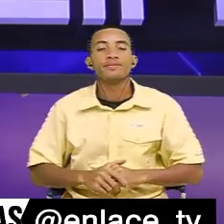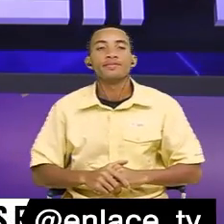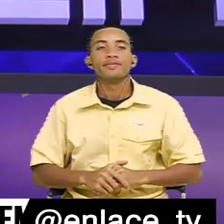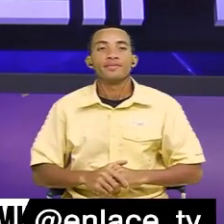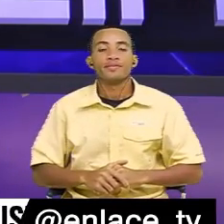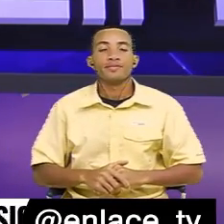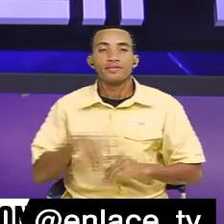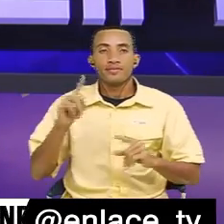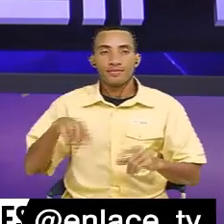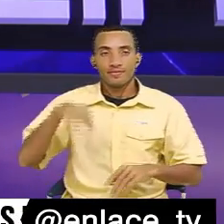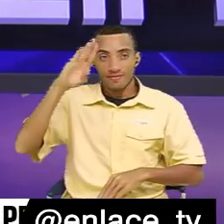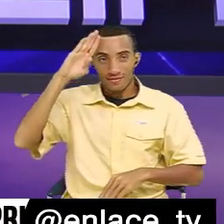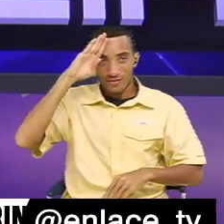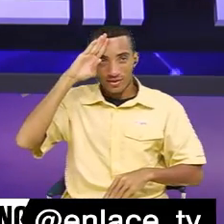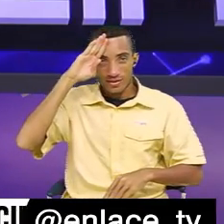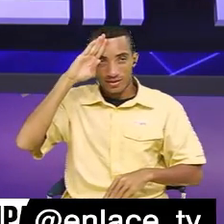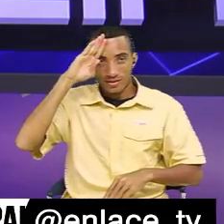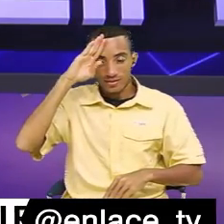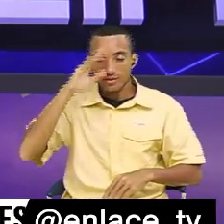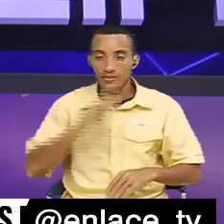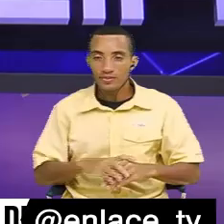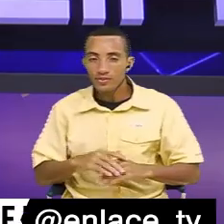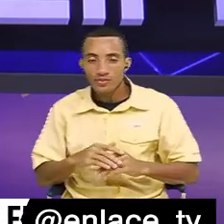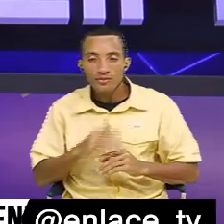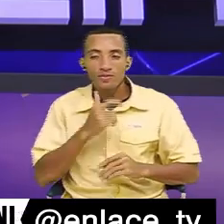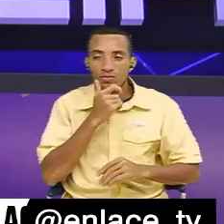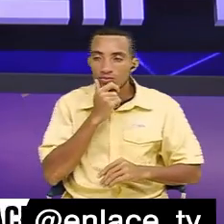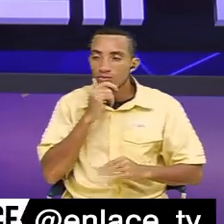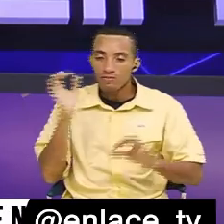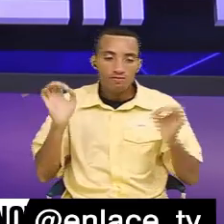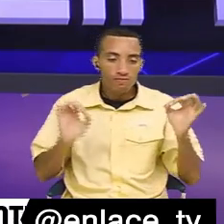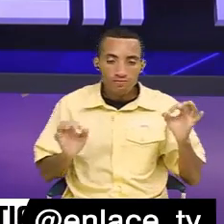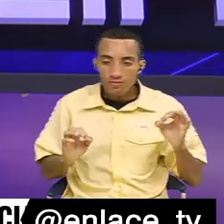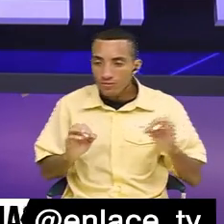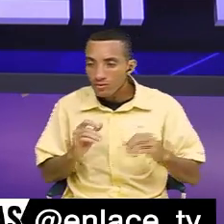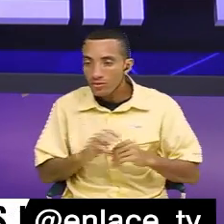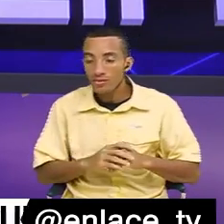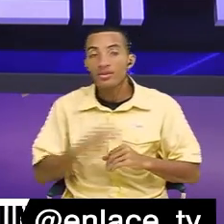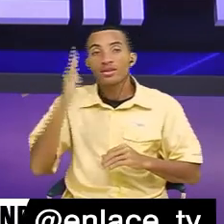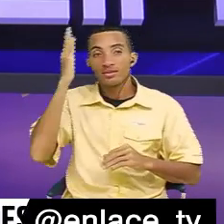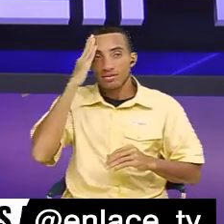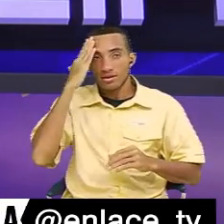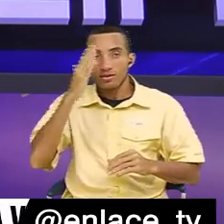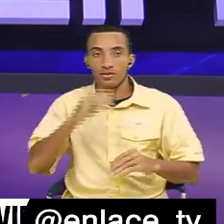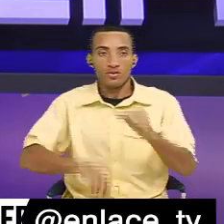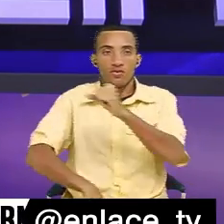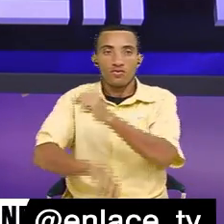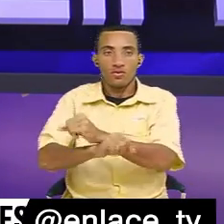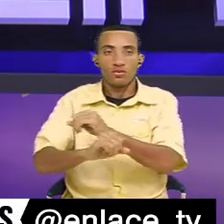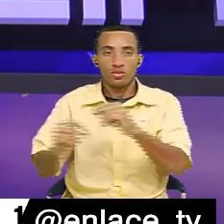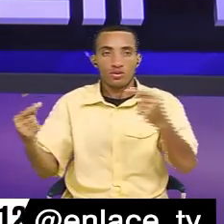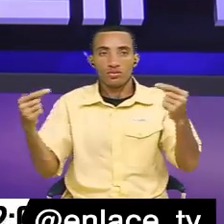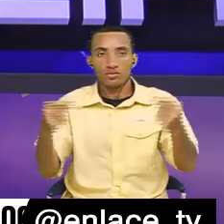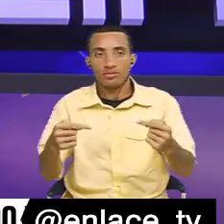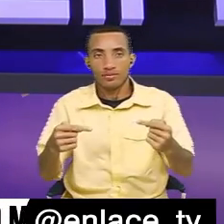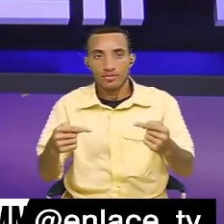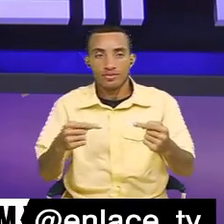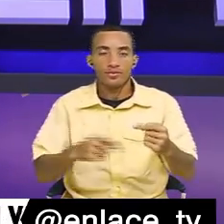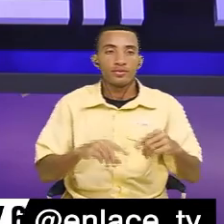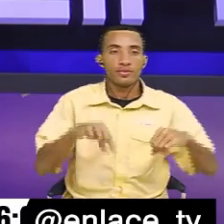se alista para garantizar seguridad antes, durante y después del compromiso entre verdolagas y aurinegros hoy en el Daniel Villa